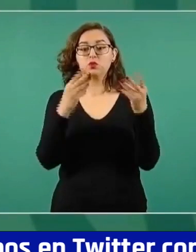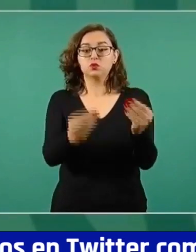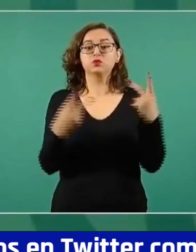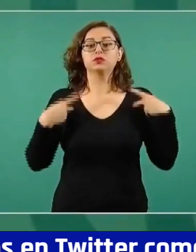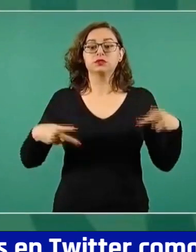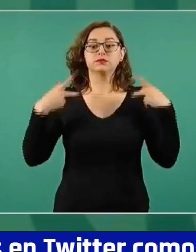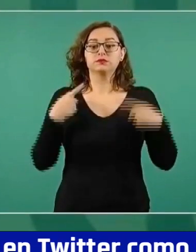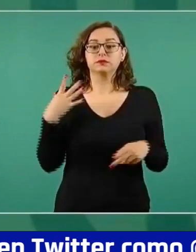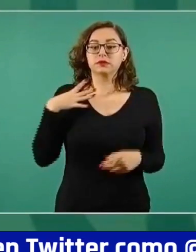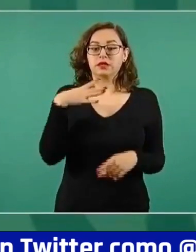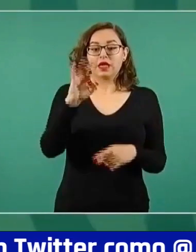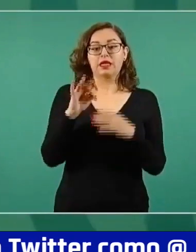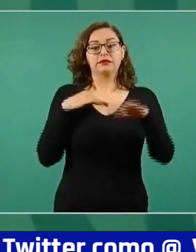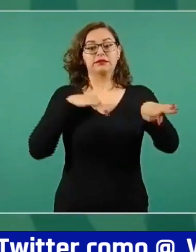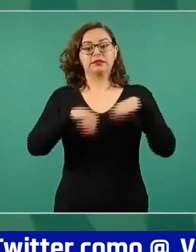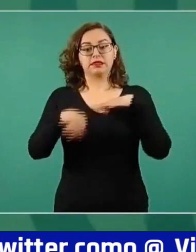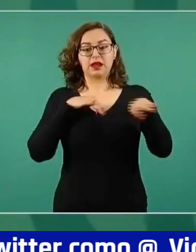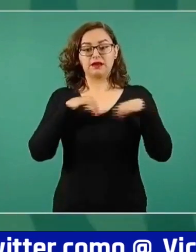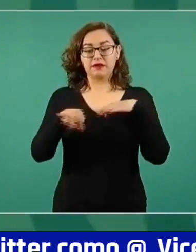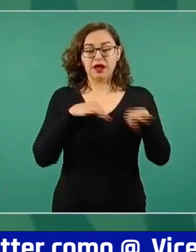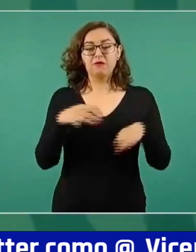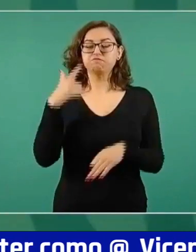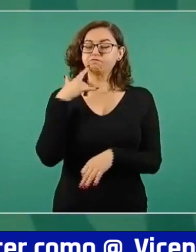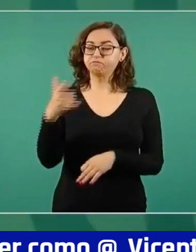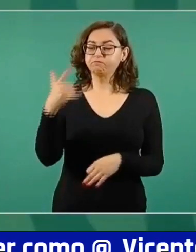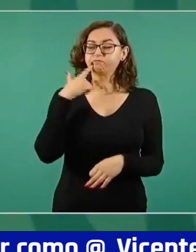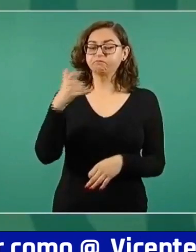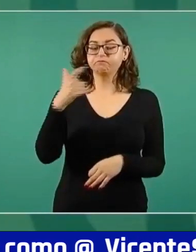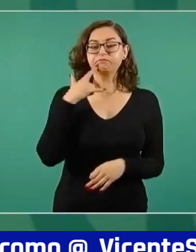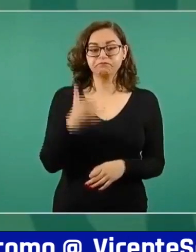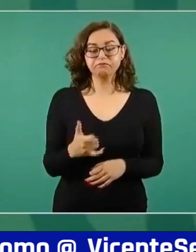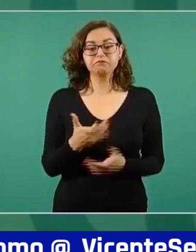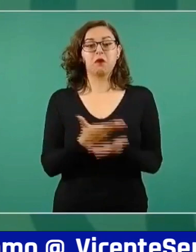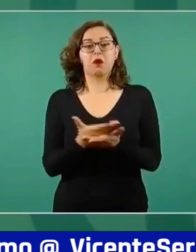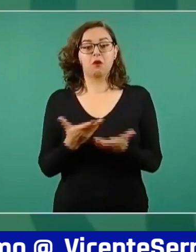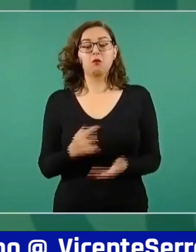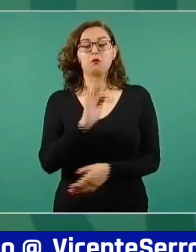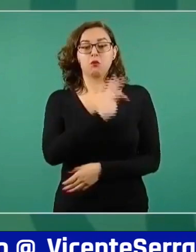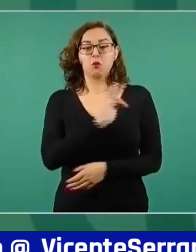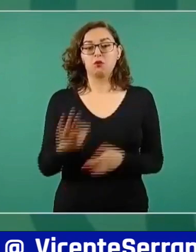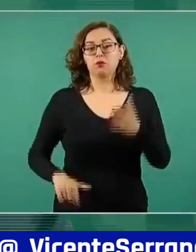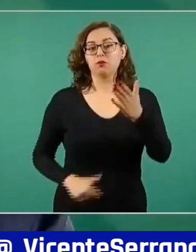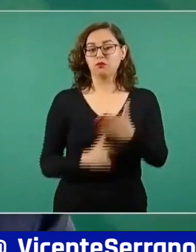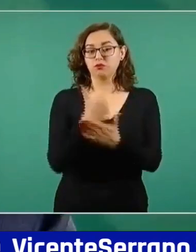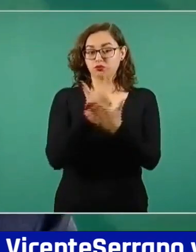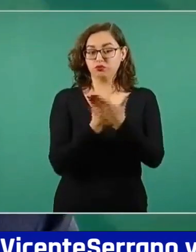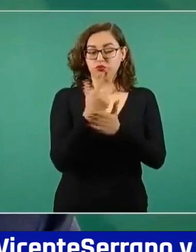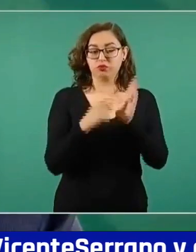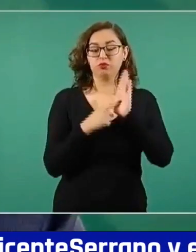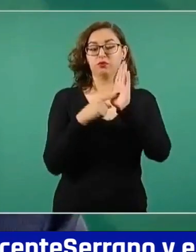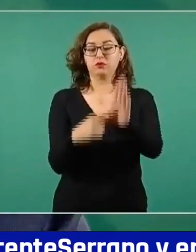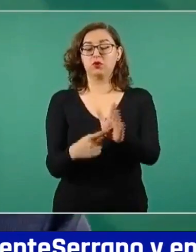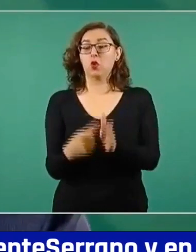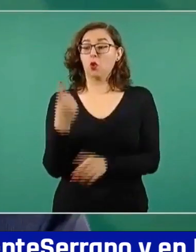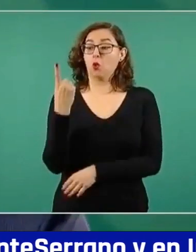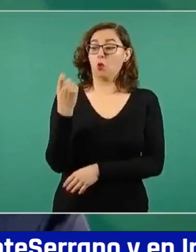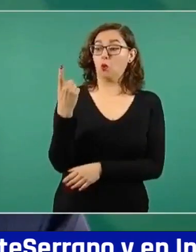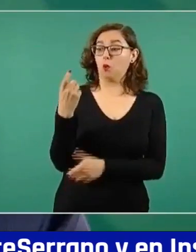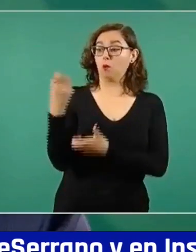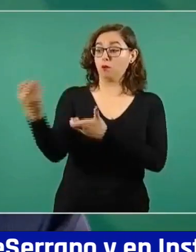gracias a su incansable trabajo desinteresado es que podemos rendir cuentas. De cada peso que recibimos,